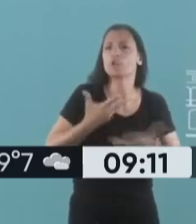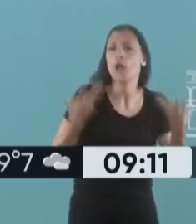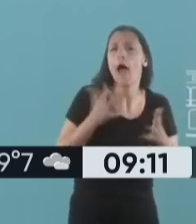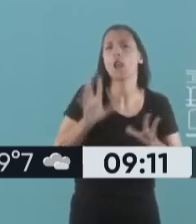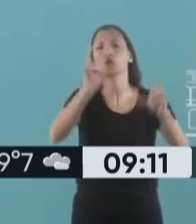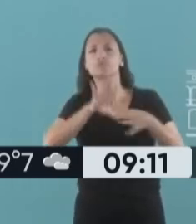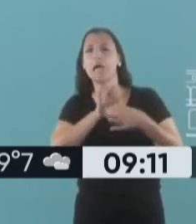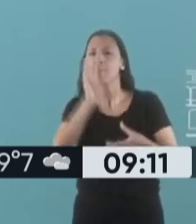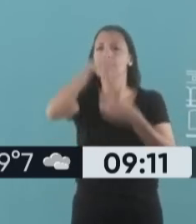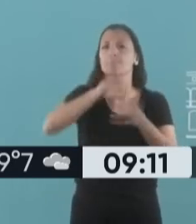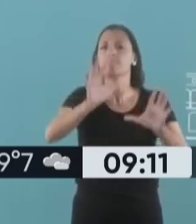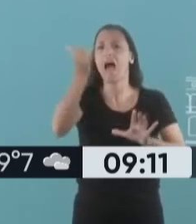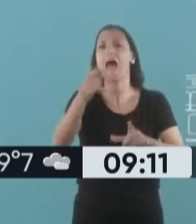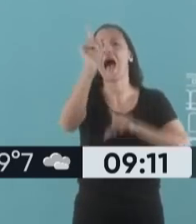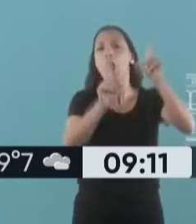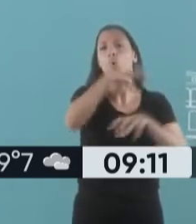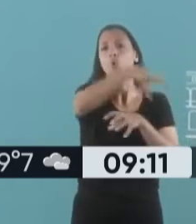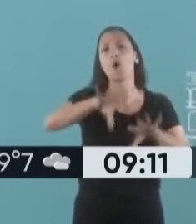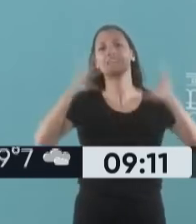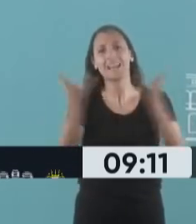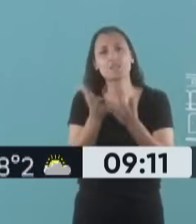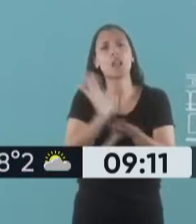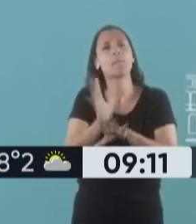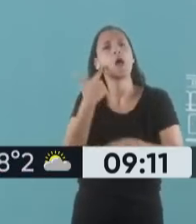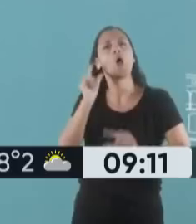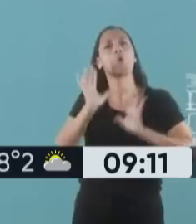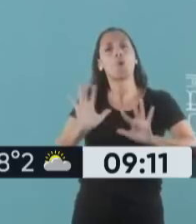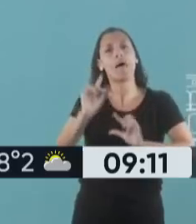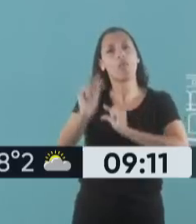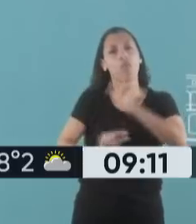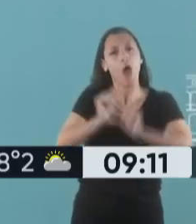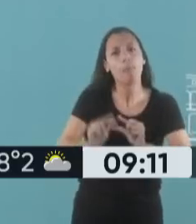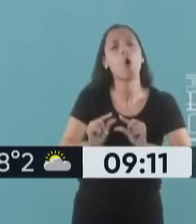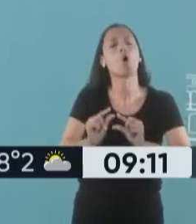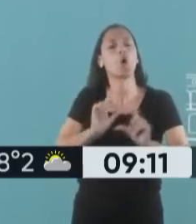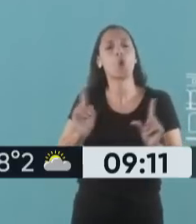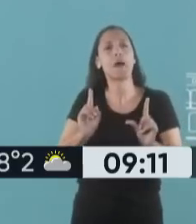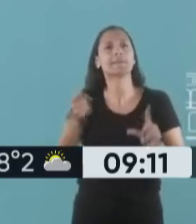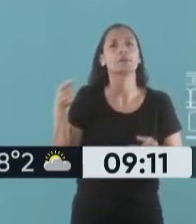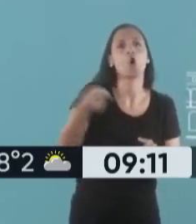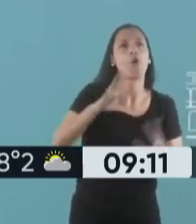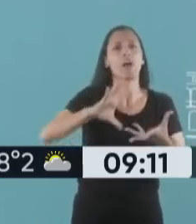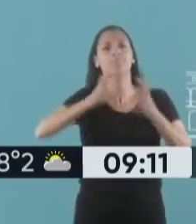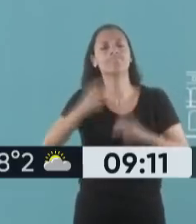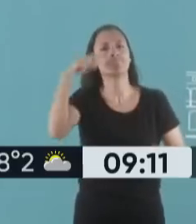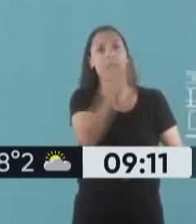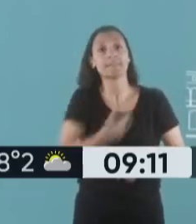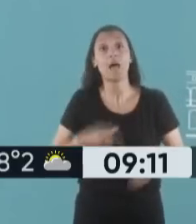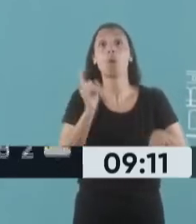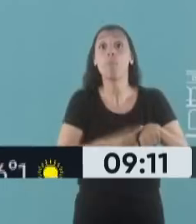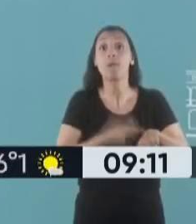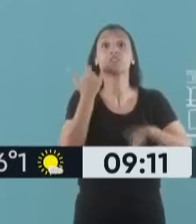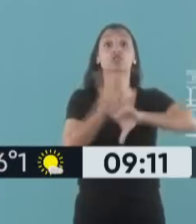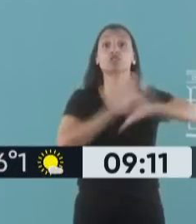este tema por los organismos internacionales que pueden intervenir. Entonces, para cuidar que no haya un perjuicio sobre el Estado, una vez que esté el informe completado